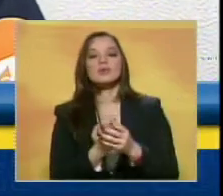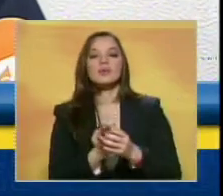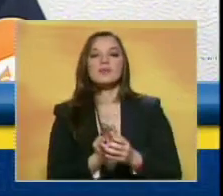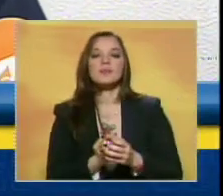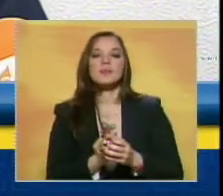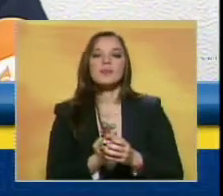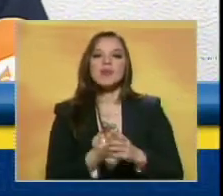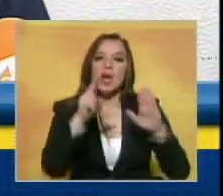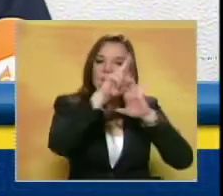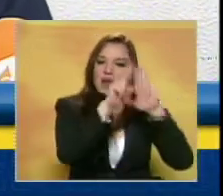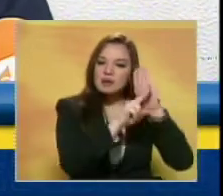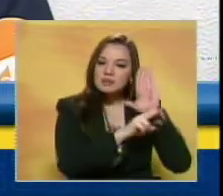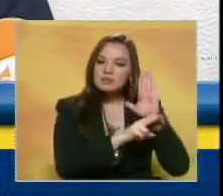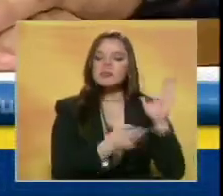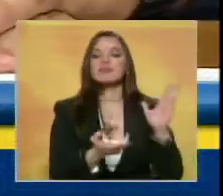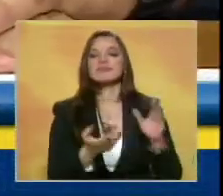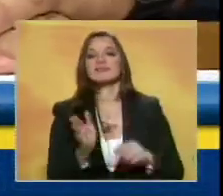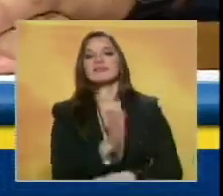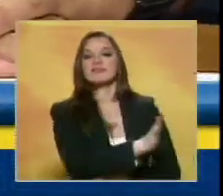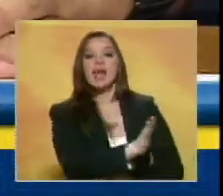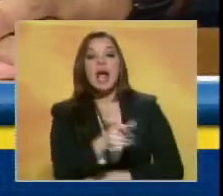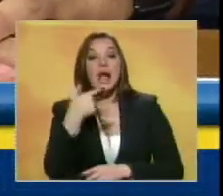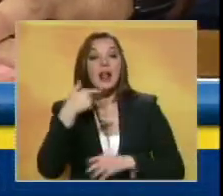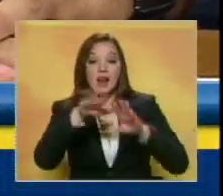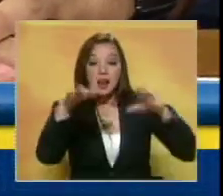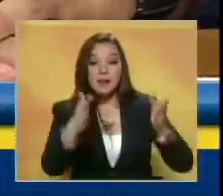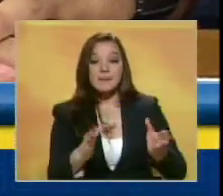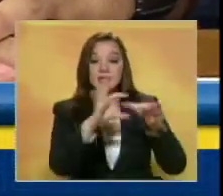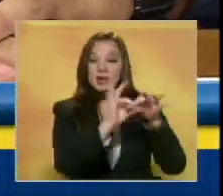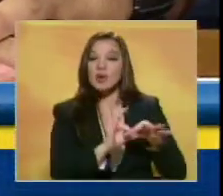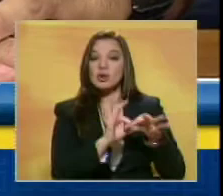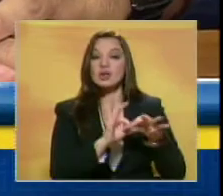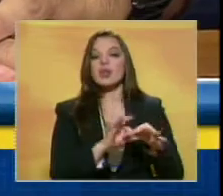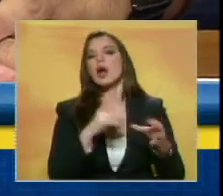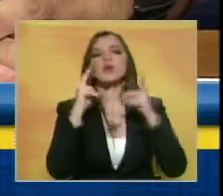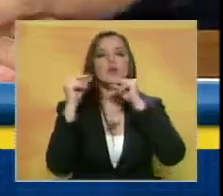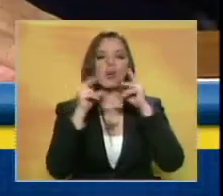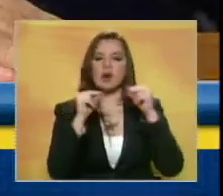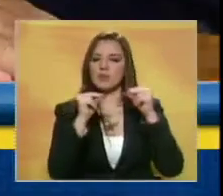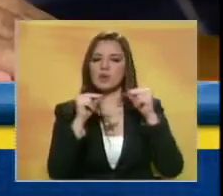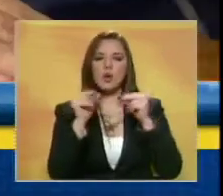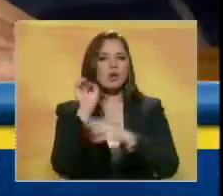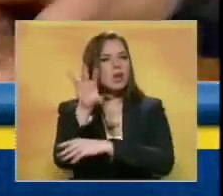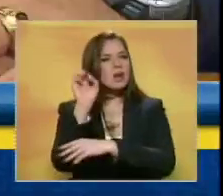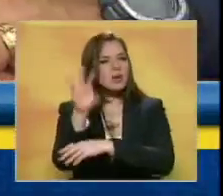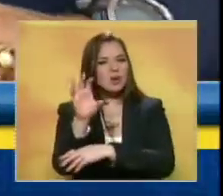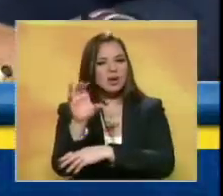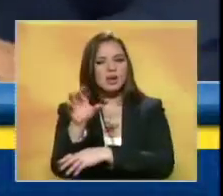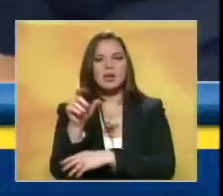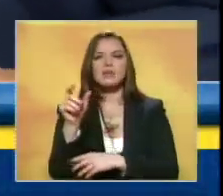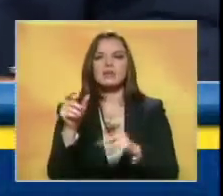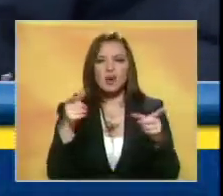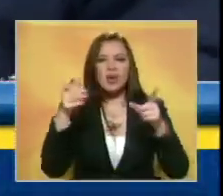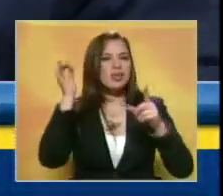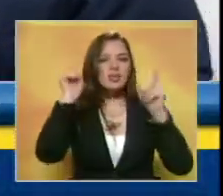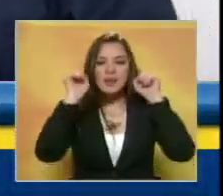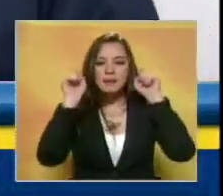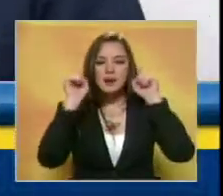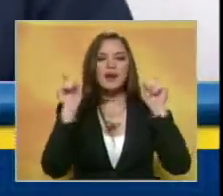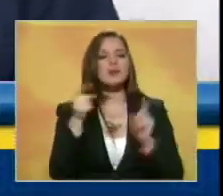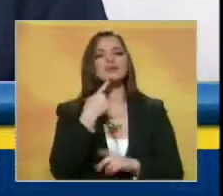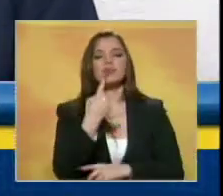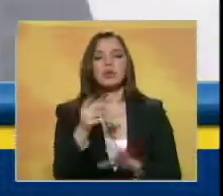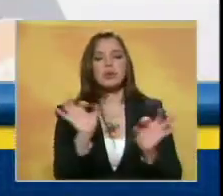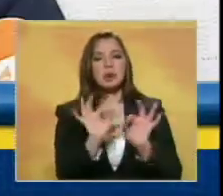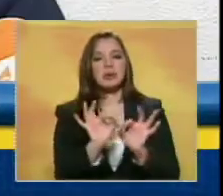estratégicas. La Mesa de la Unidad se abstuvo de tratar el tema del Congreso Ciudadano convocado por María Corina Machado. No hemos definido todavía la